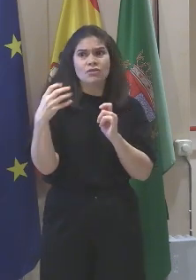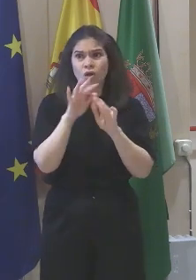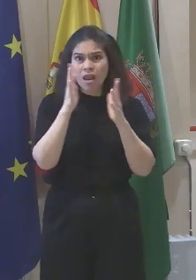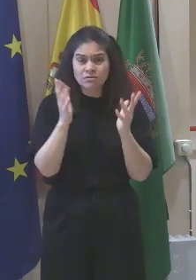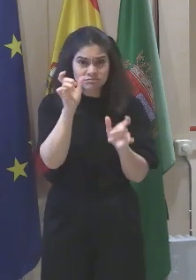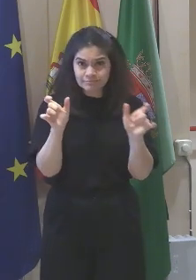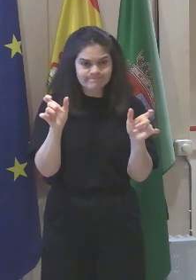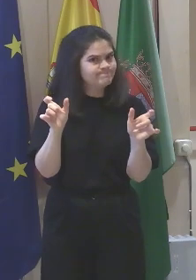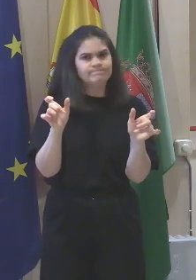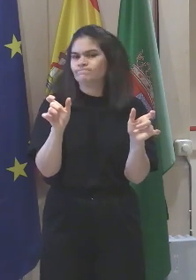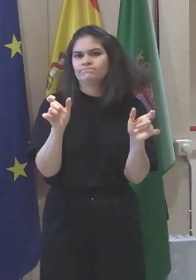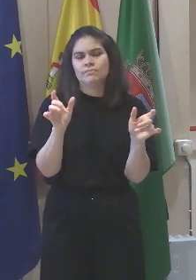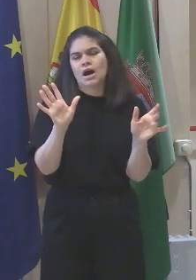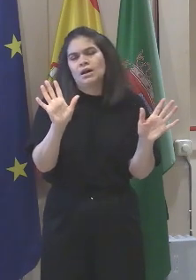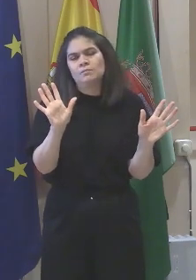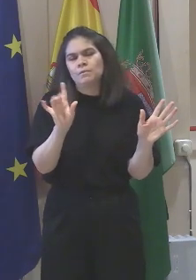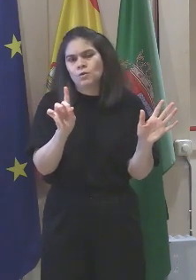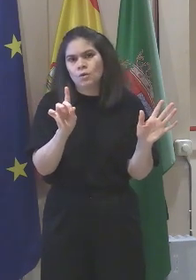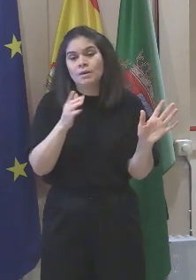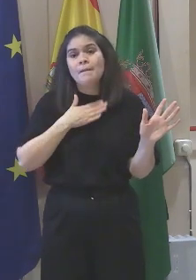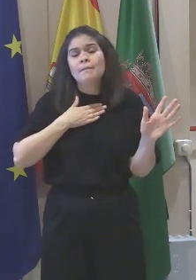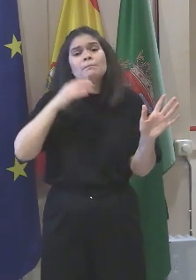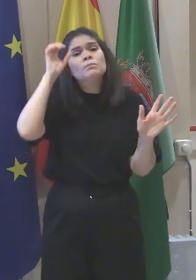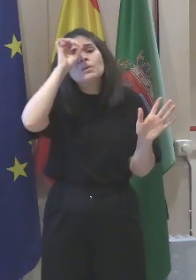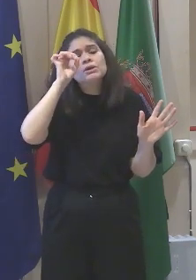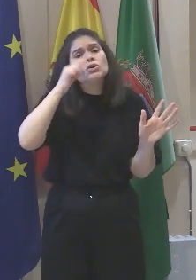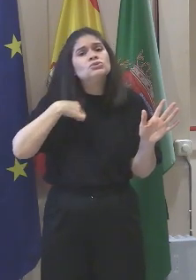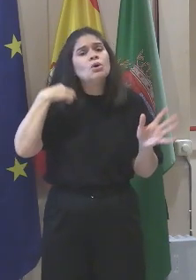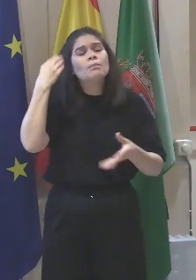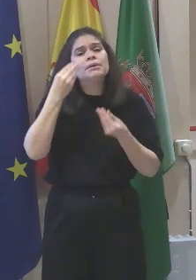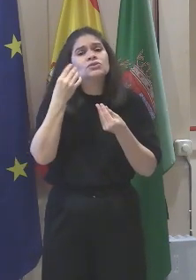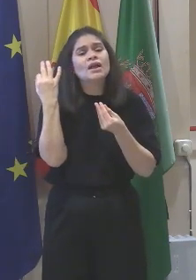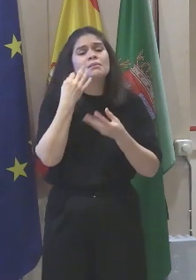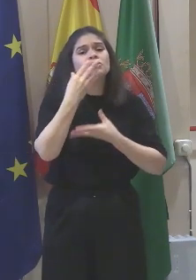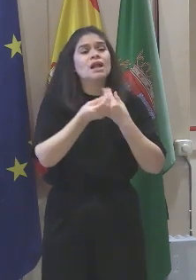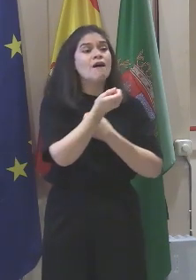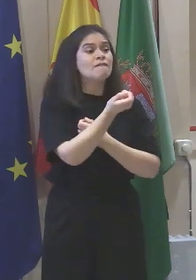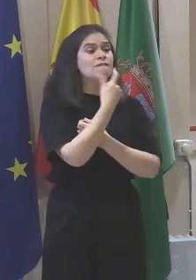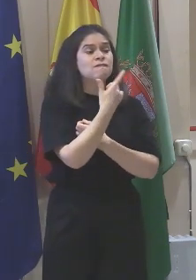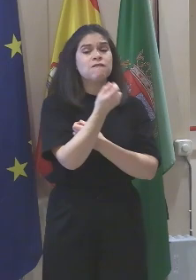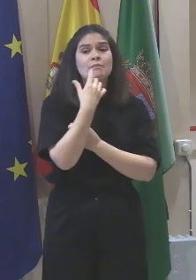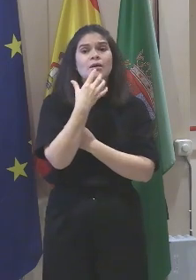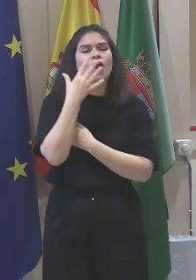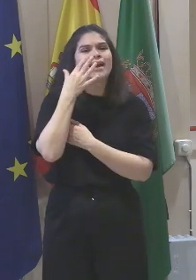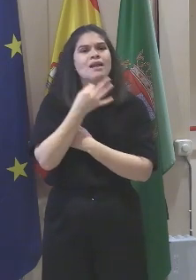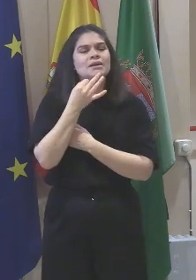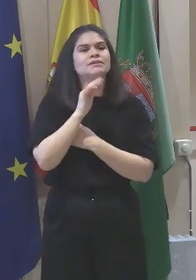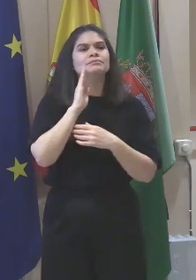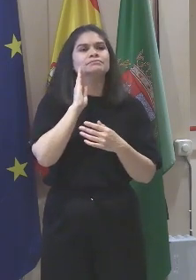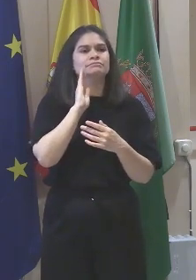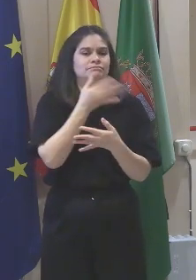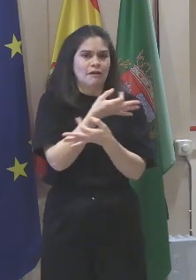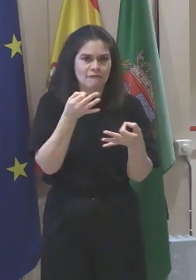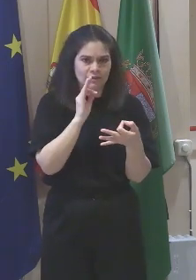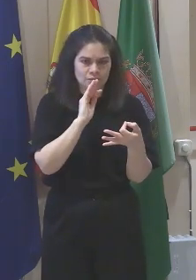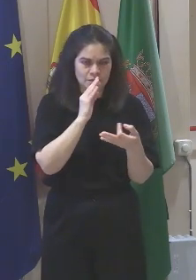Obviamente, probablemente no. Esa es mi opinión. O sea, yo creo que tenemos que utilizar fármacos que sean realmente efectivos. Y como decía,